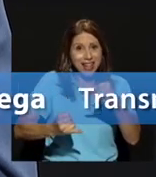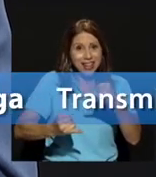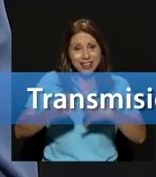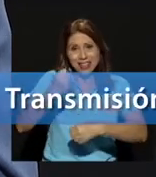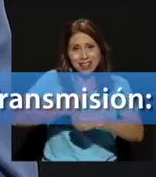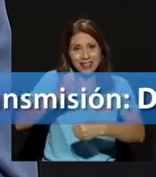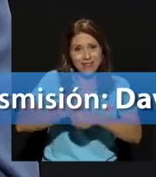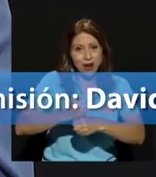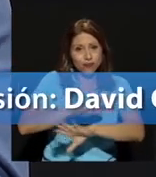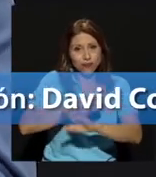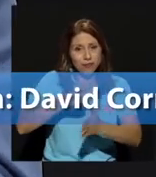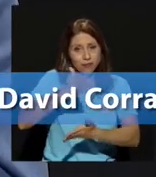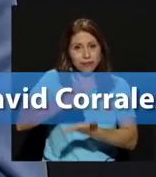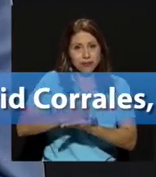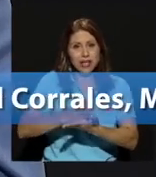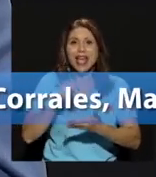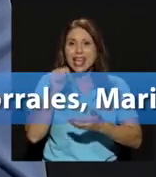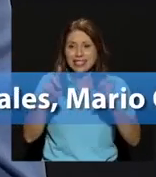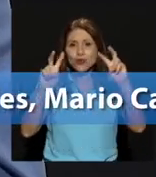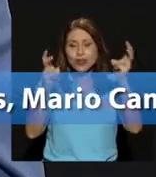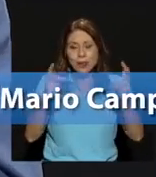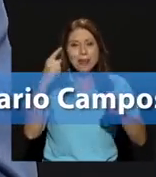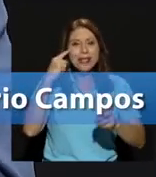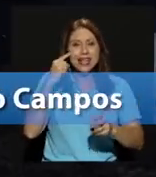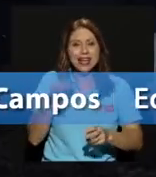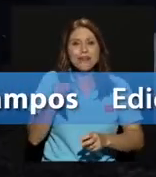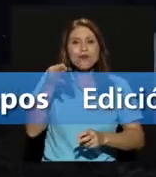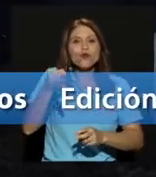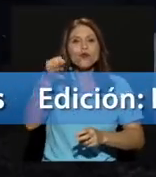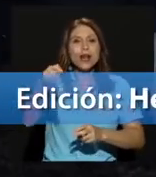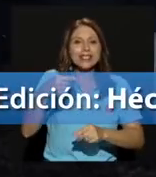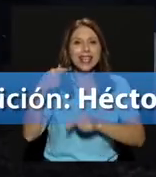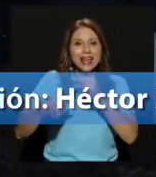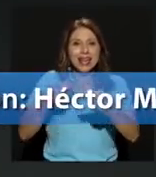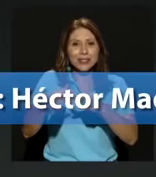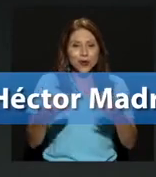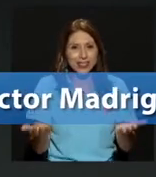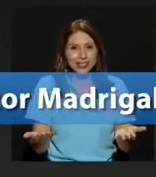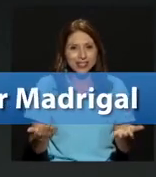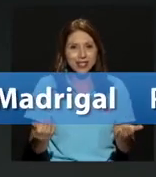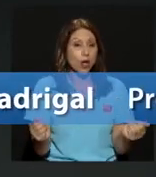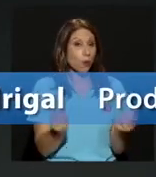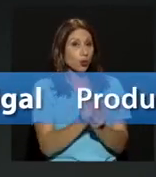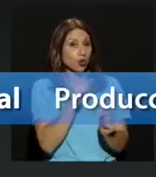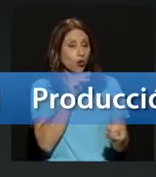tema también de pensar en las futuras generaciones pues con este mensaje